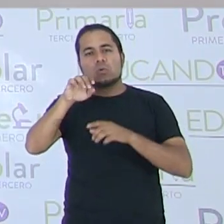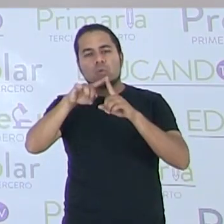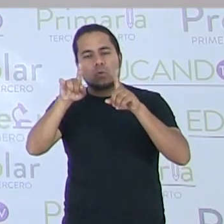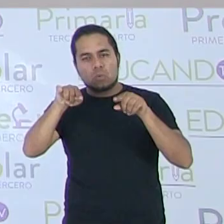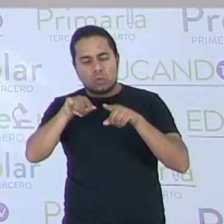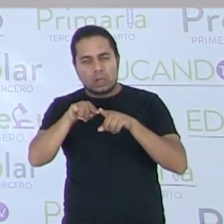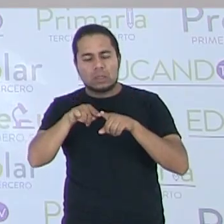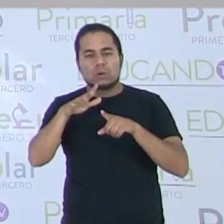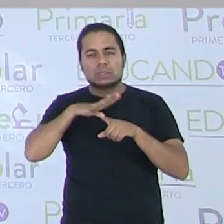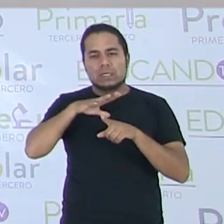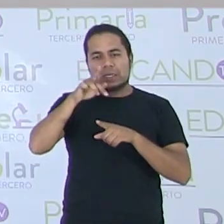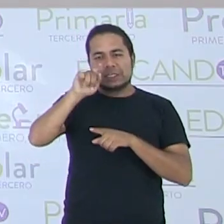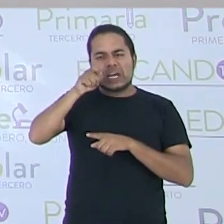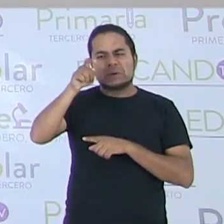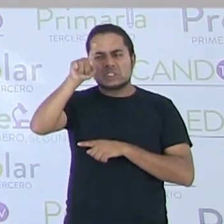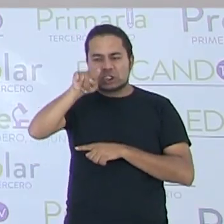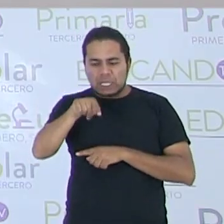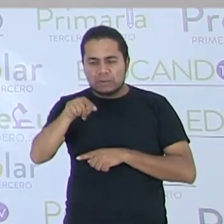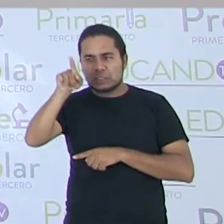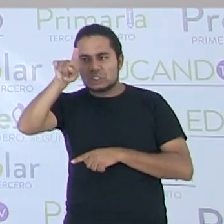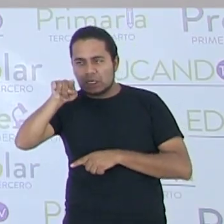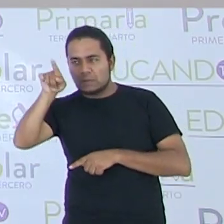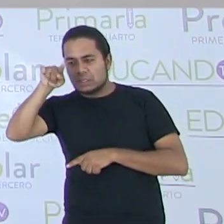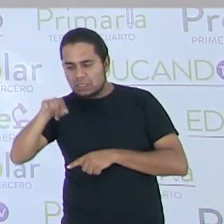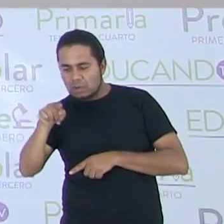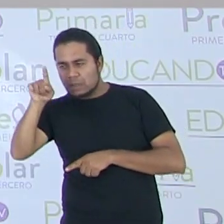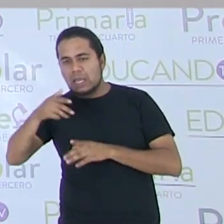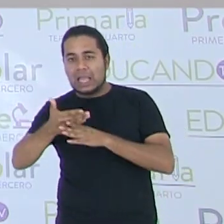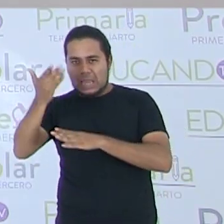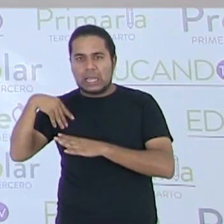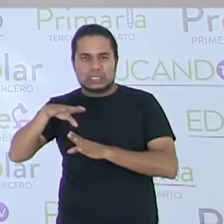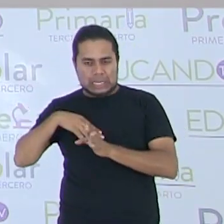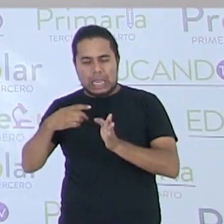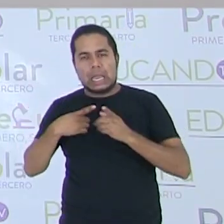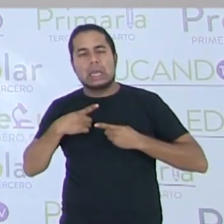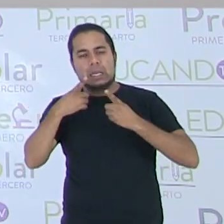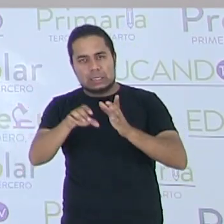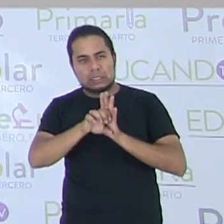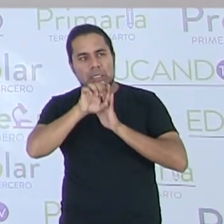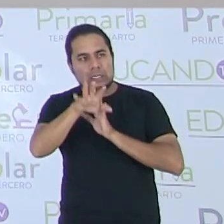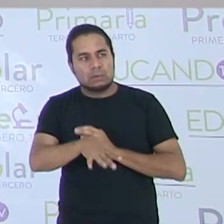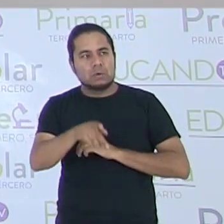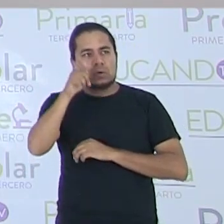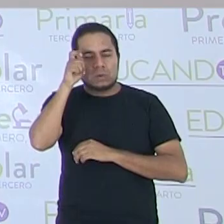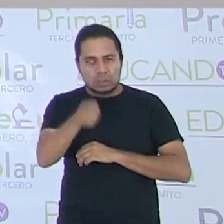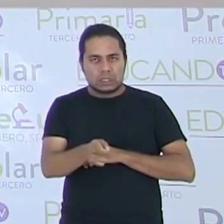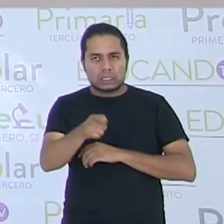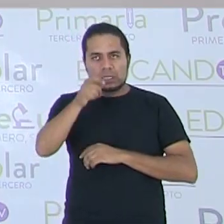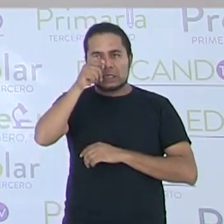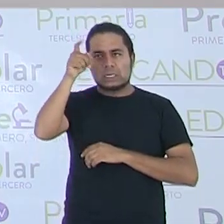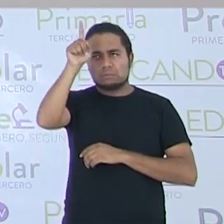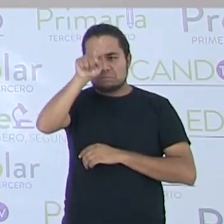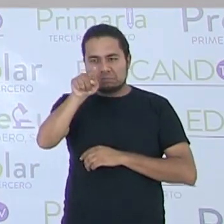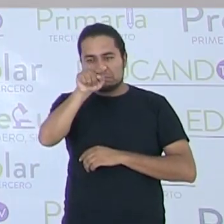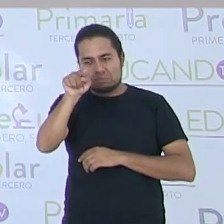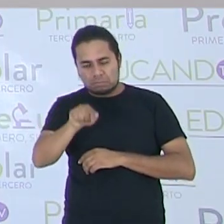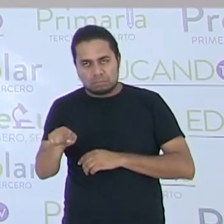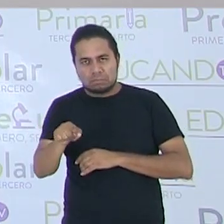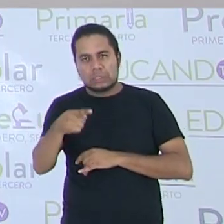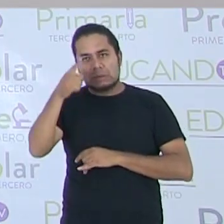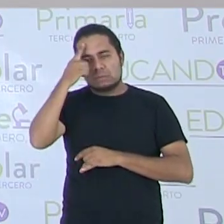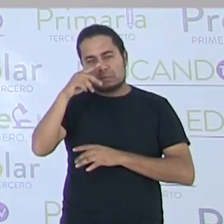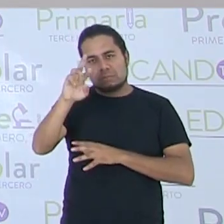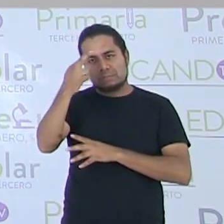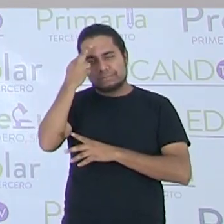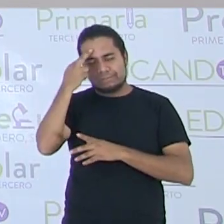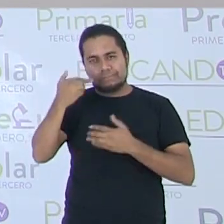manejan llaves. La otra vez ya les puse un ejemplo de qué es un cuadro sinóptico. Para